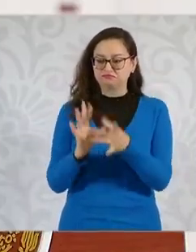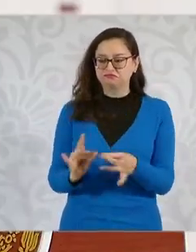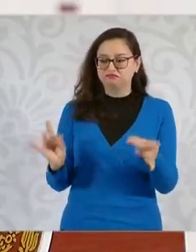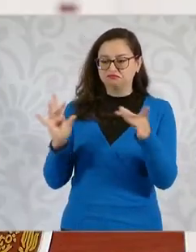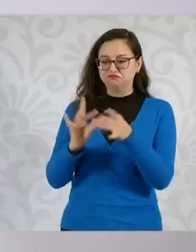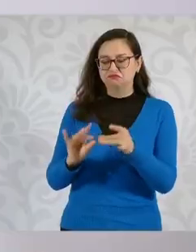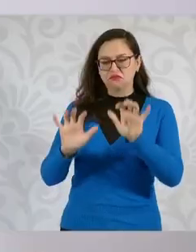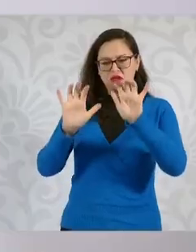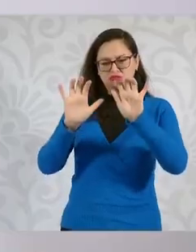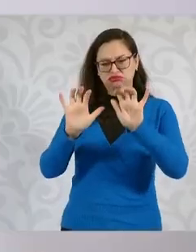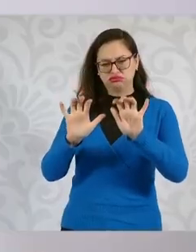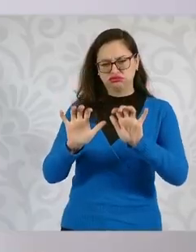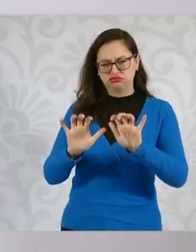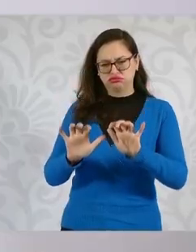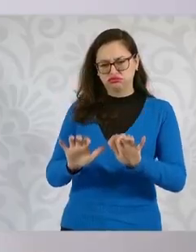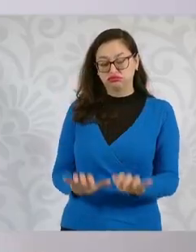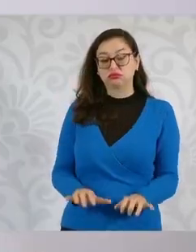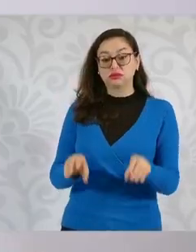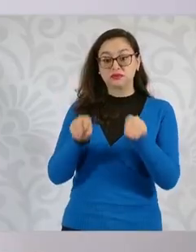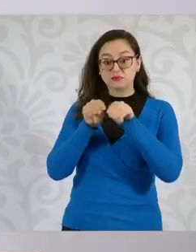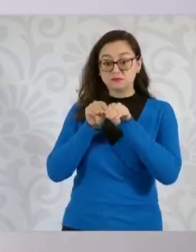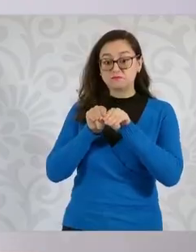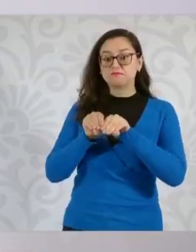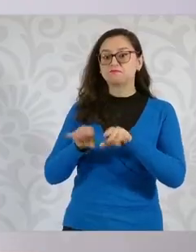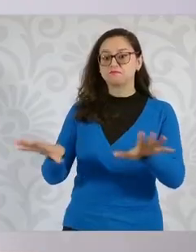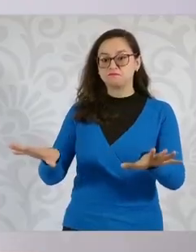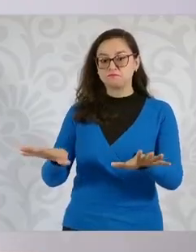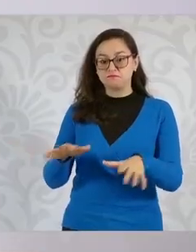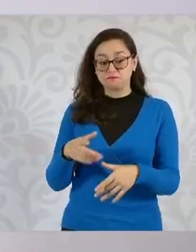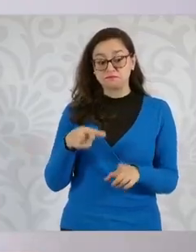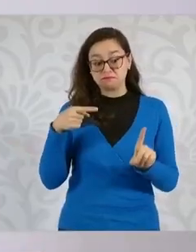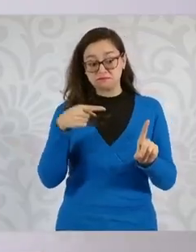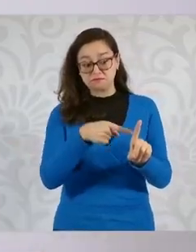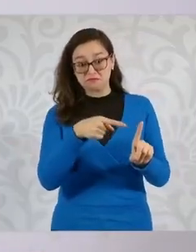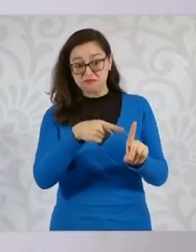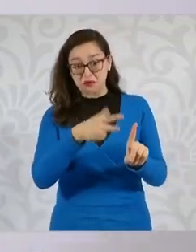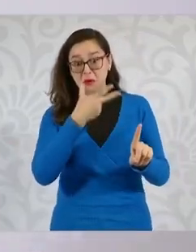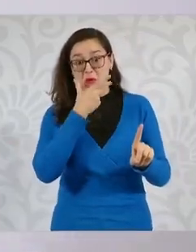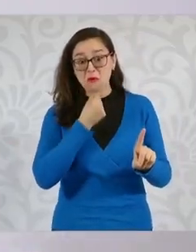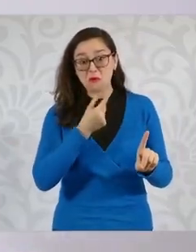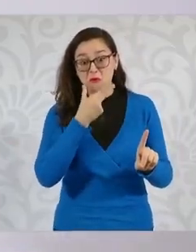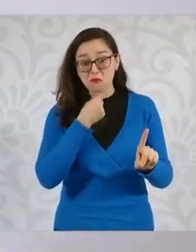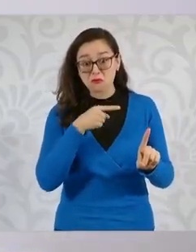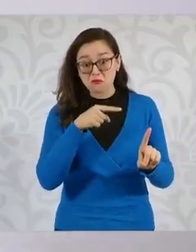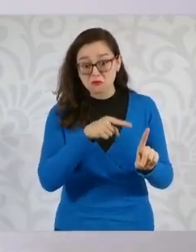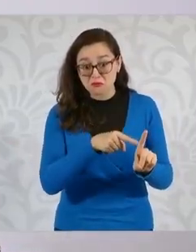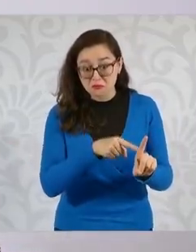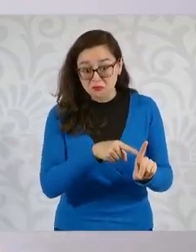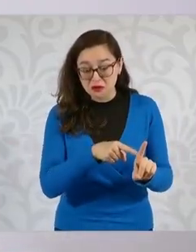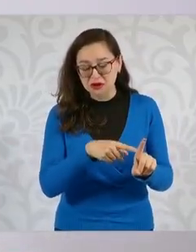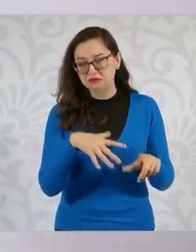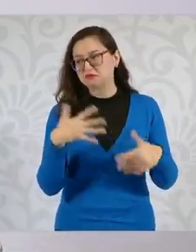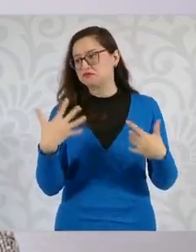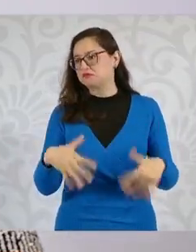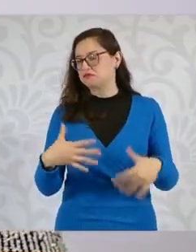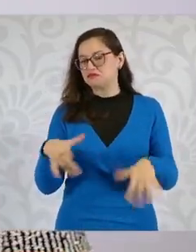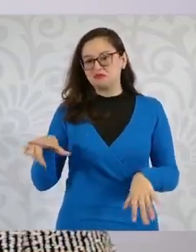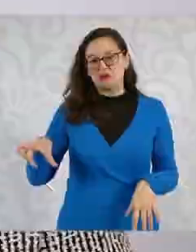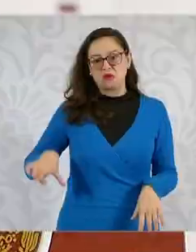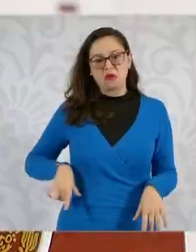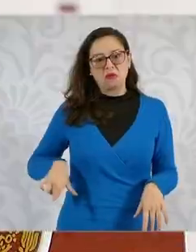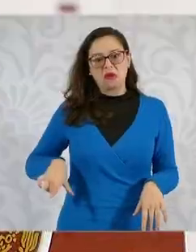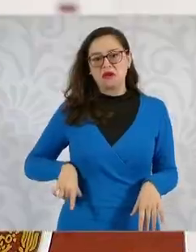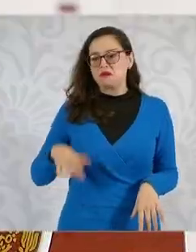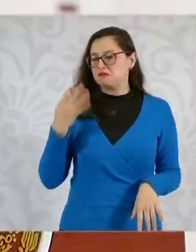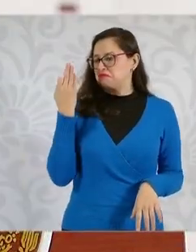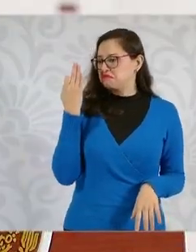emitido donde afirmó que el exfuncionario traicionó la confianza pública y